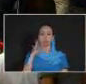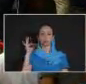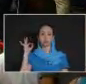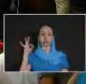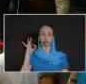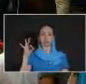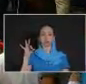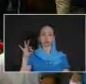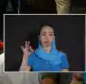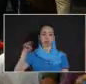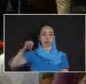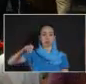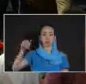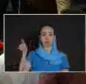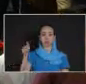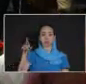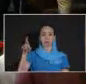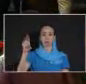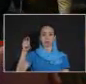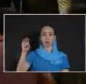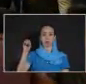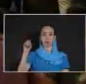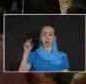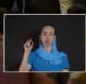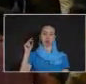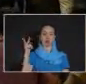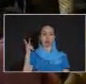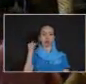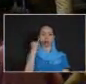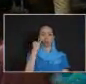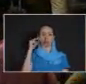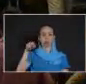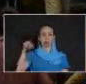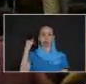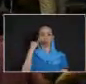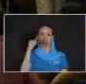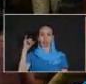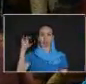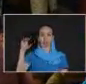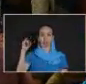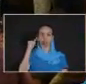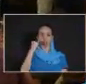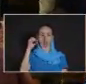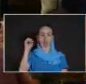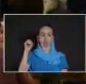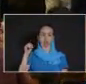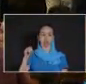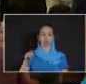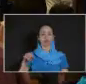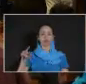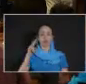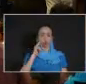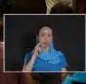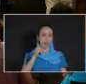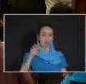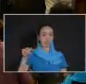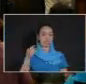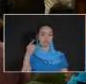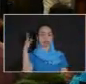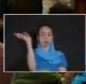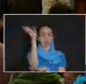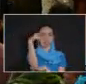Marco Vinicio se dé cuenta que era como una banderita, que la punta del iceberg,